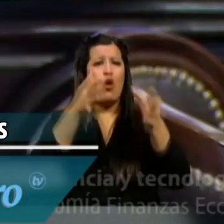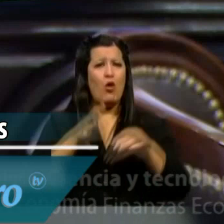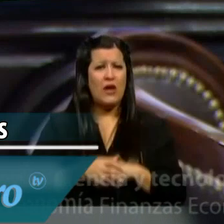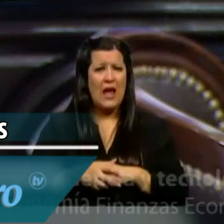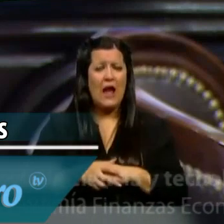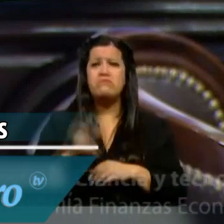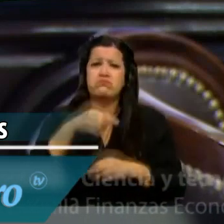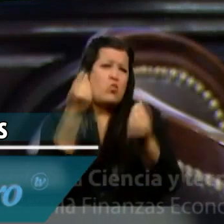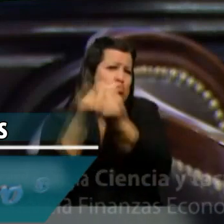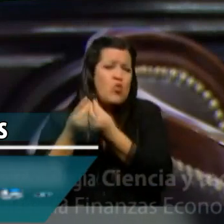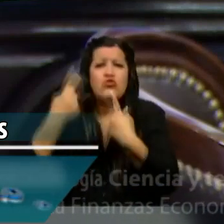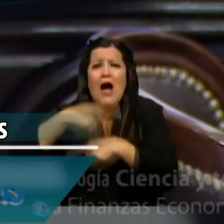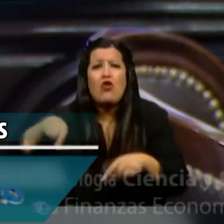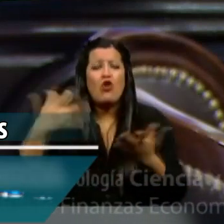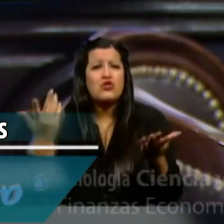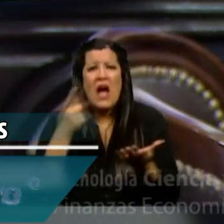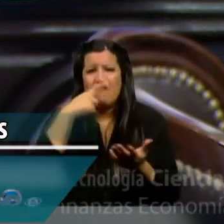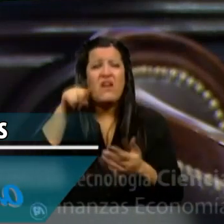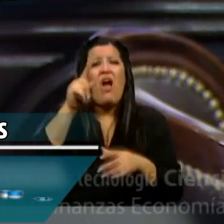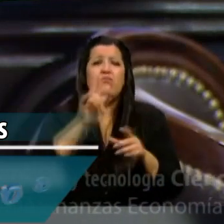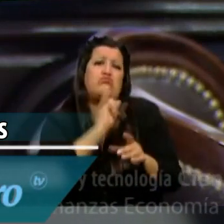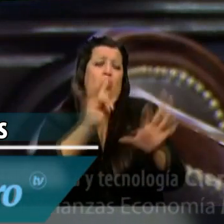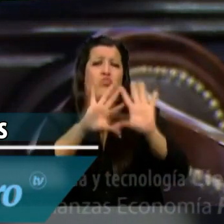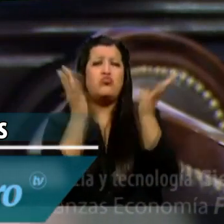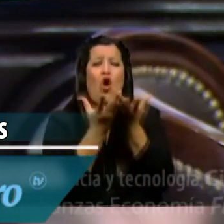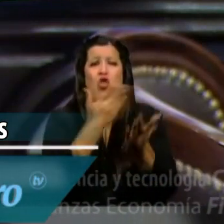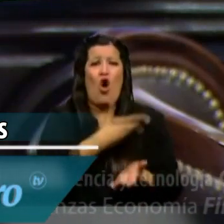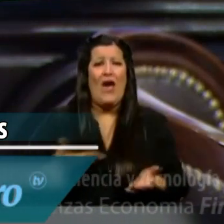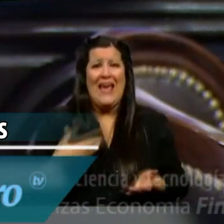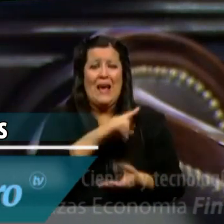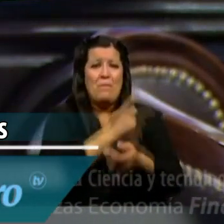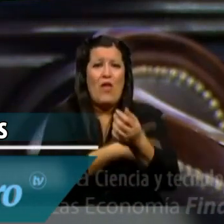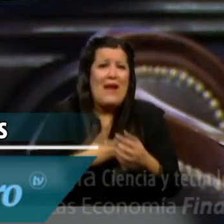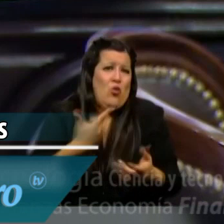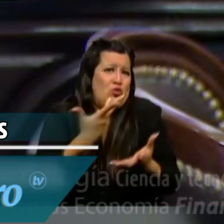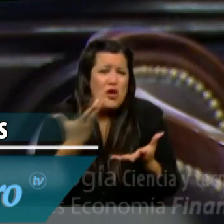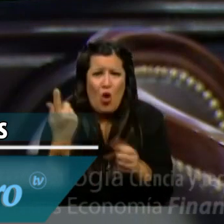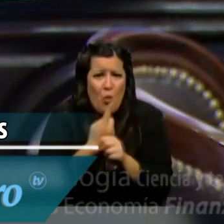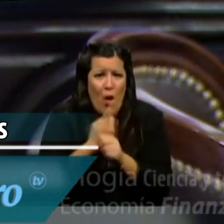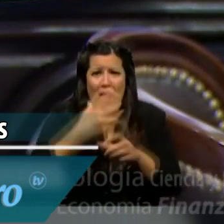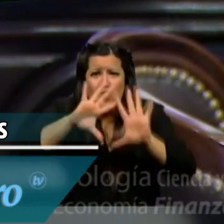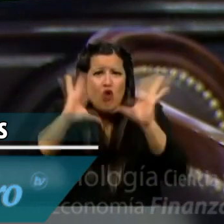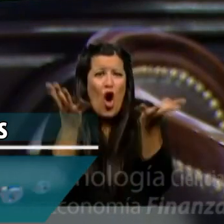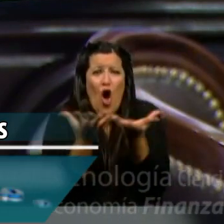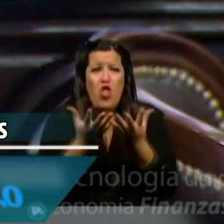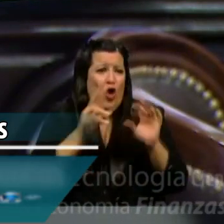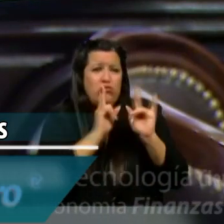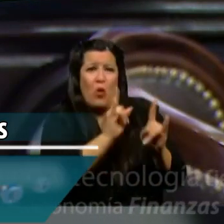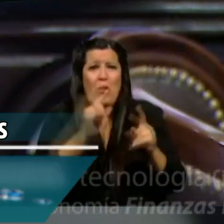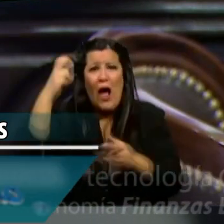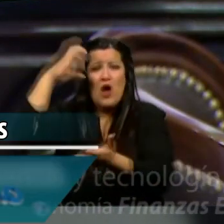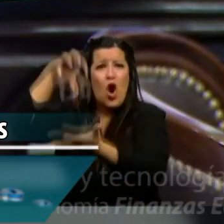un montón de facultades que terminan quedando en manos de un ejecutivo que ya no puede más de todas las facultades que le ha sacado el